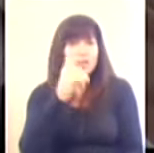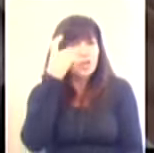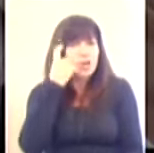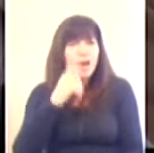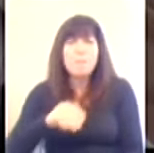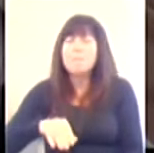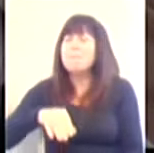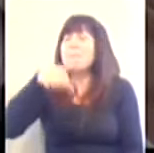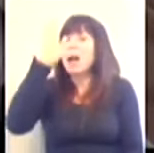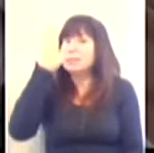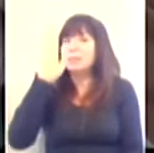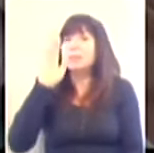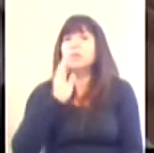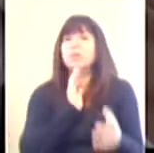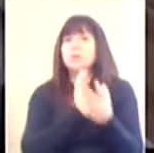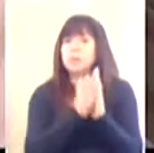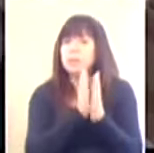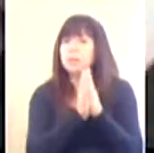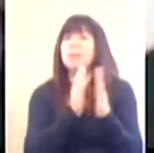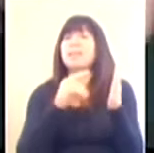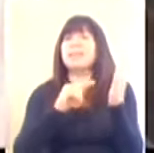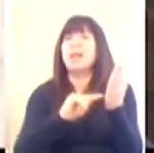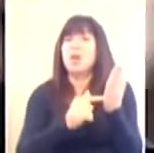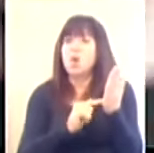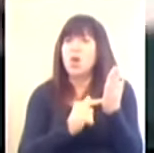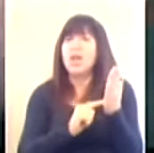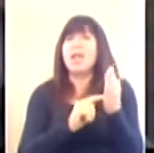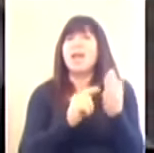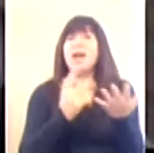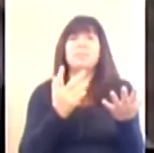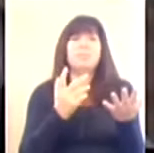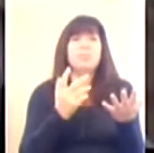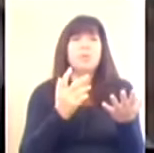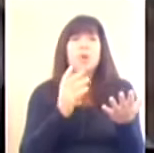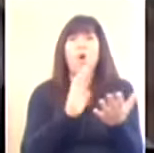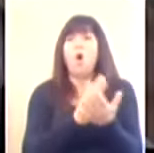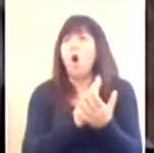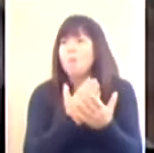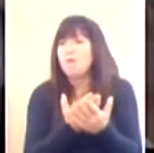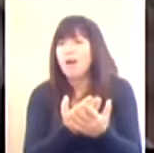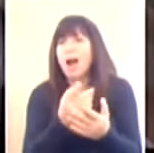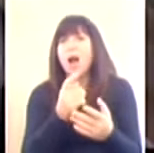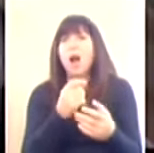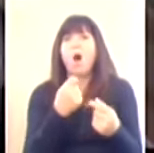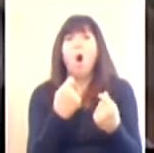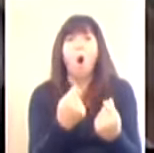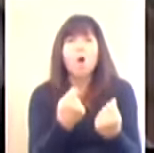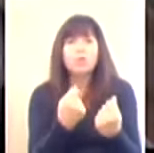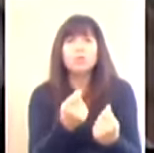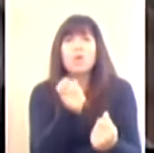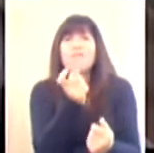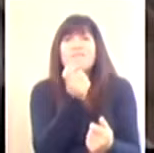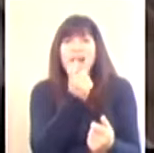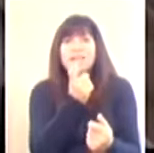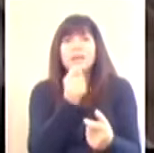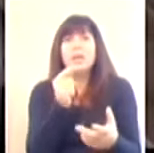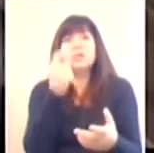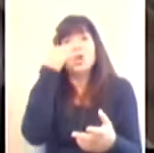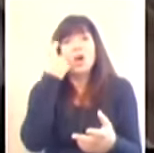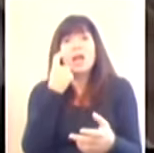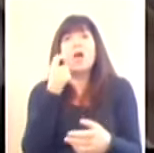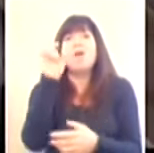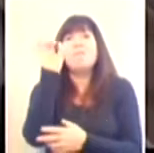cómo va la tecnología, a cómo van los costos de baterías, por ejemplo, creo que el